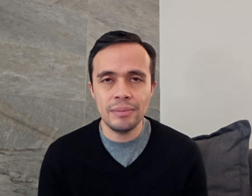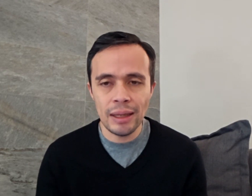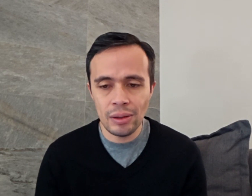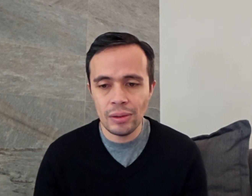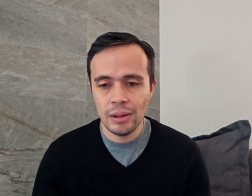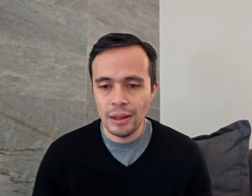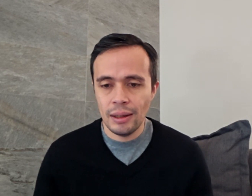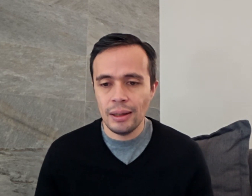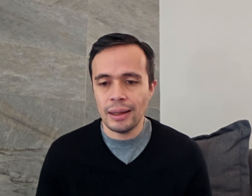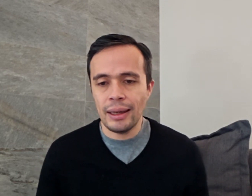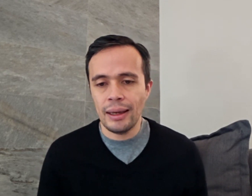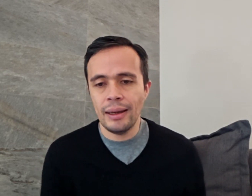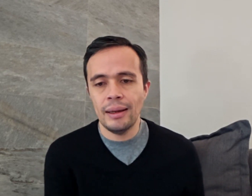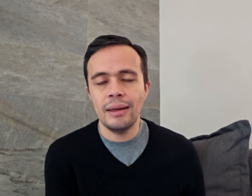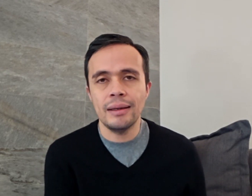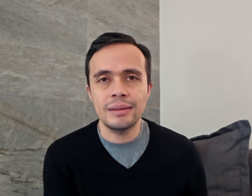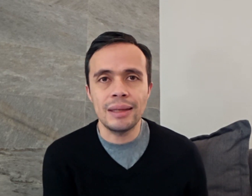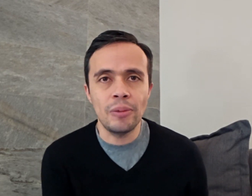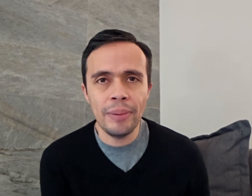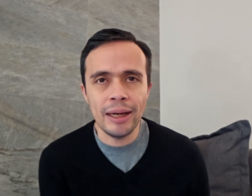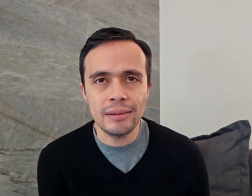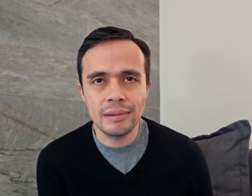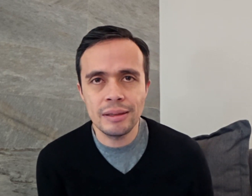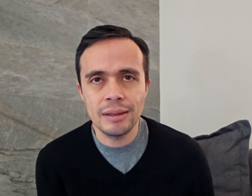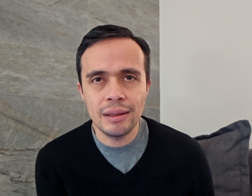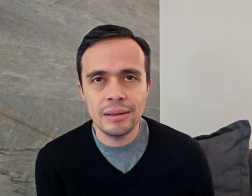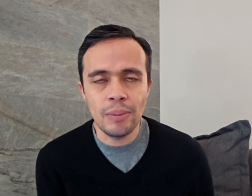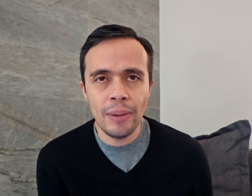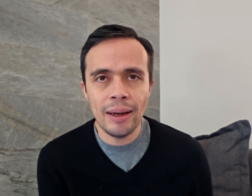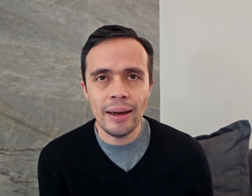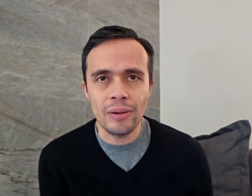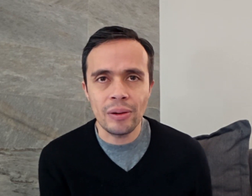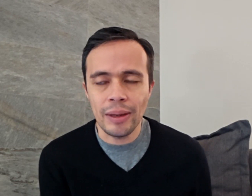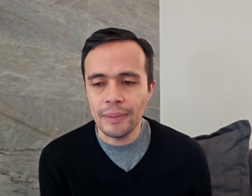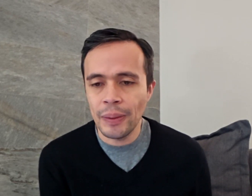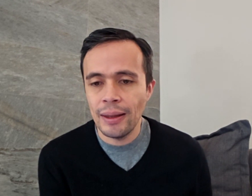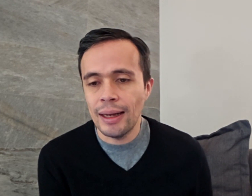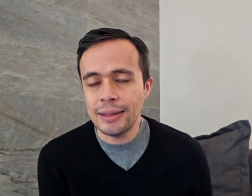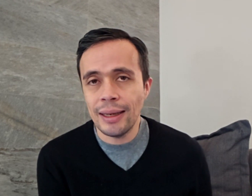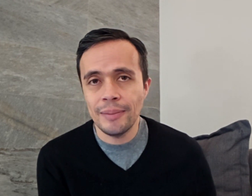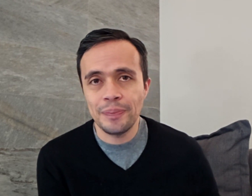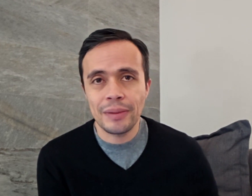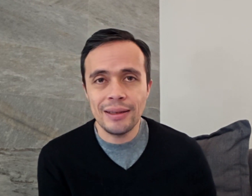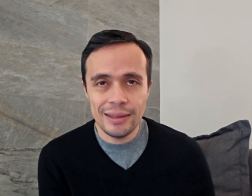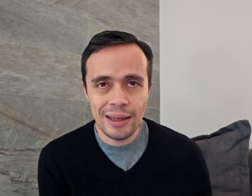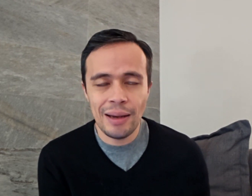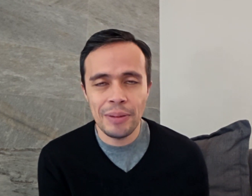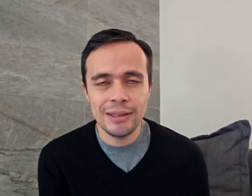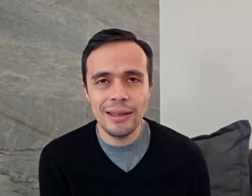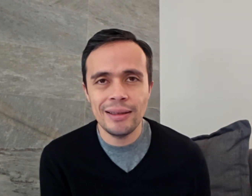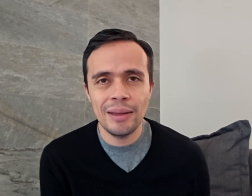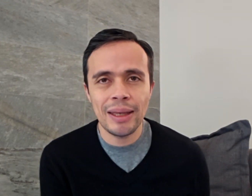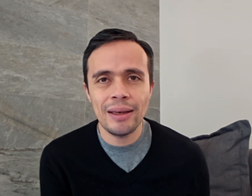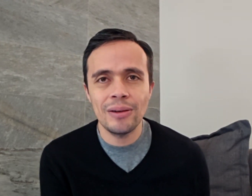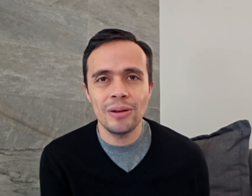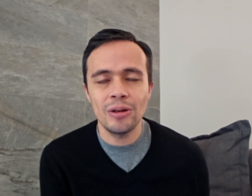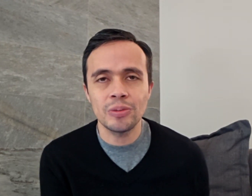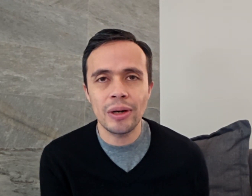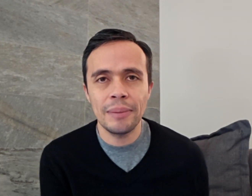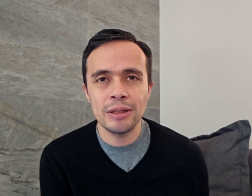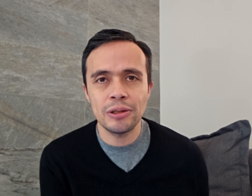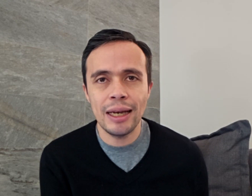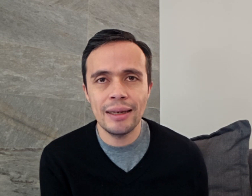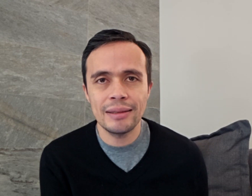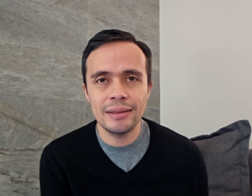más crecimiento, que se mueva la economía. Así que, dice la presidenta de México,